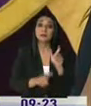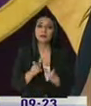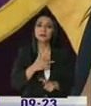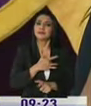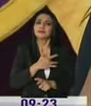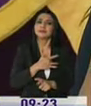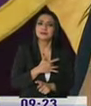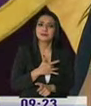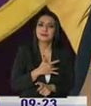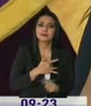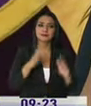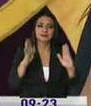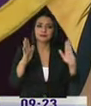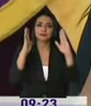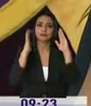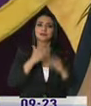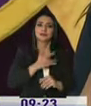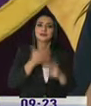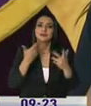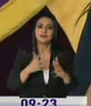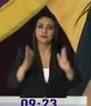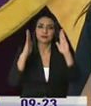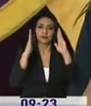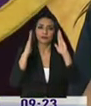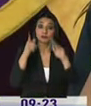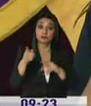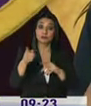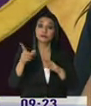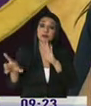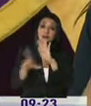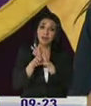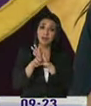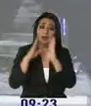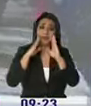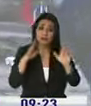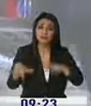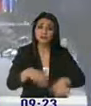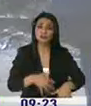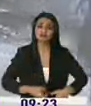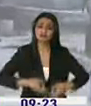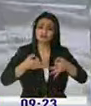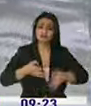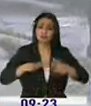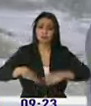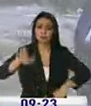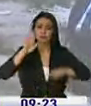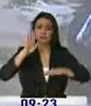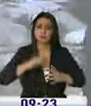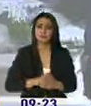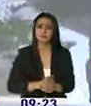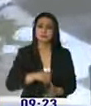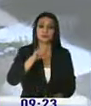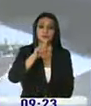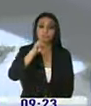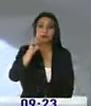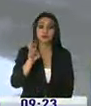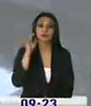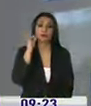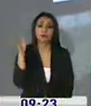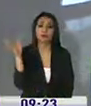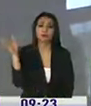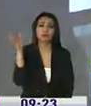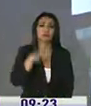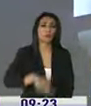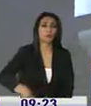sienta, básicamente, el compromiso de una política pública real. Son 270 mujeres quienes recorrerán el